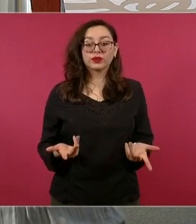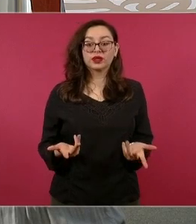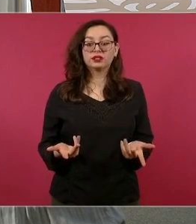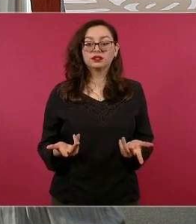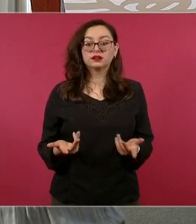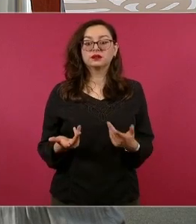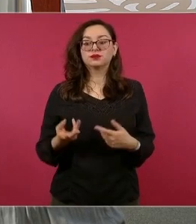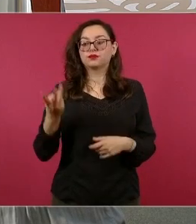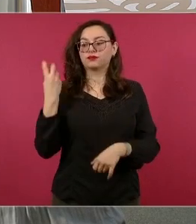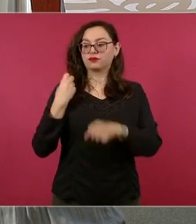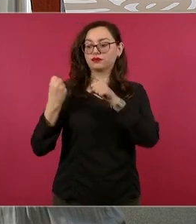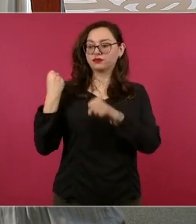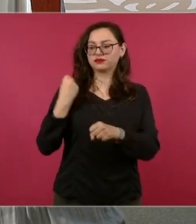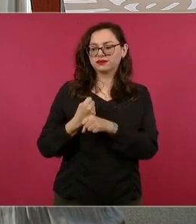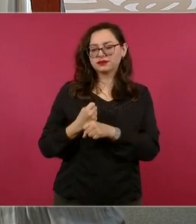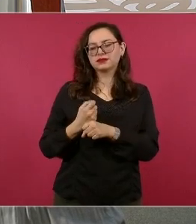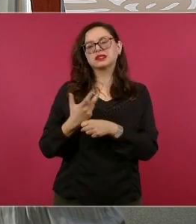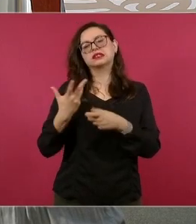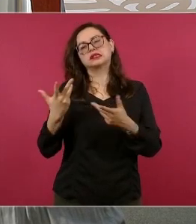fanatismo,